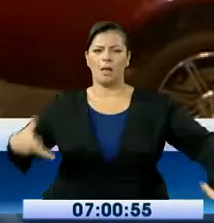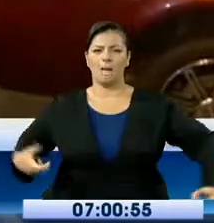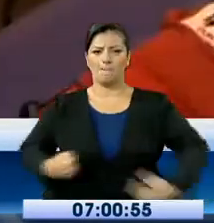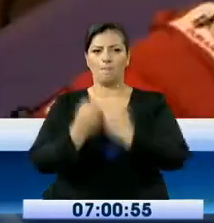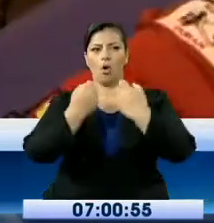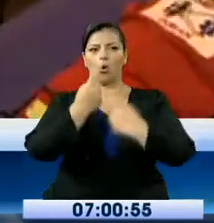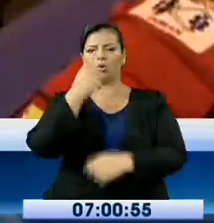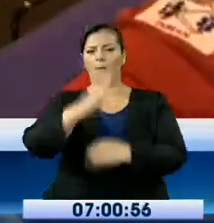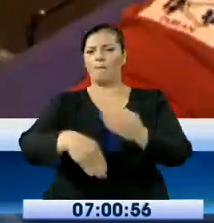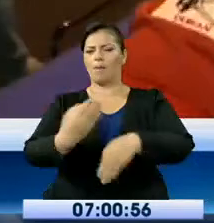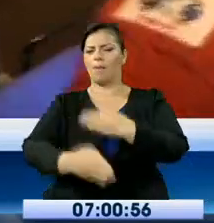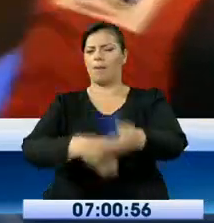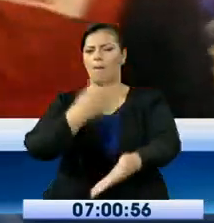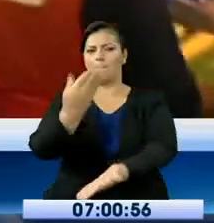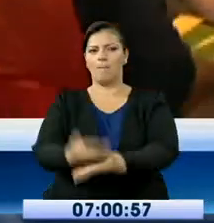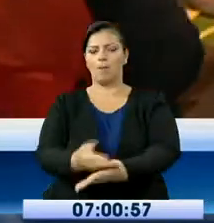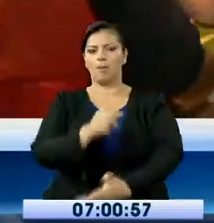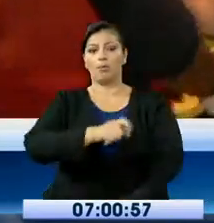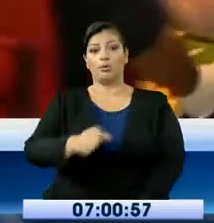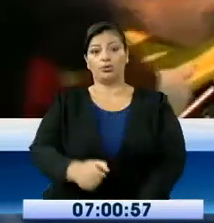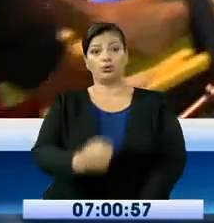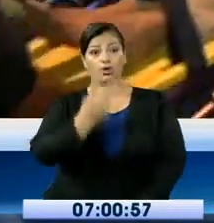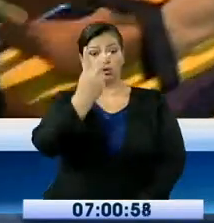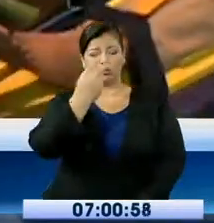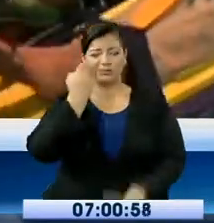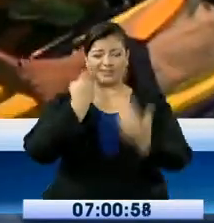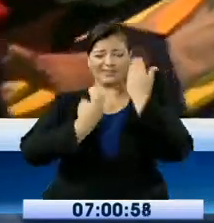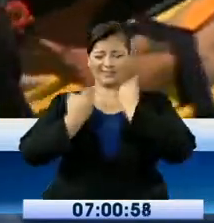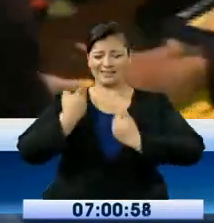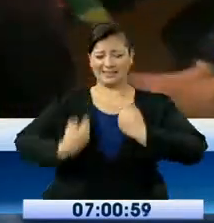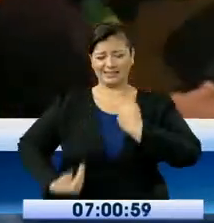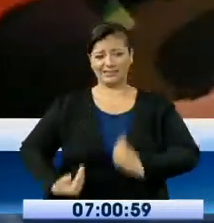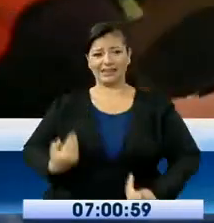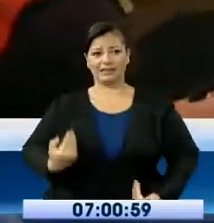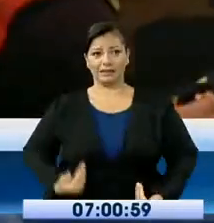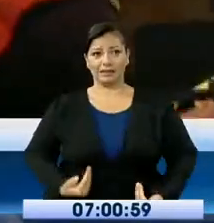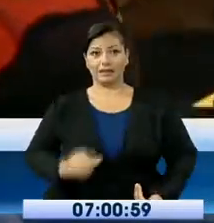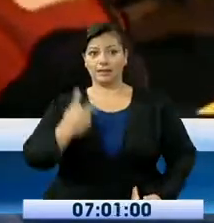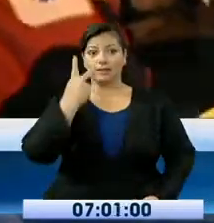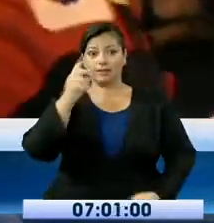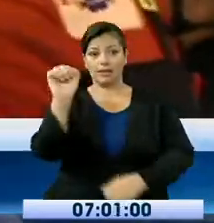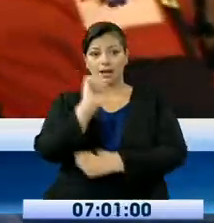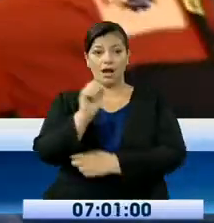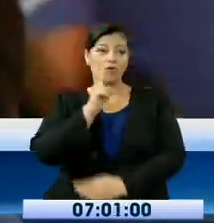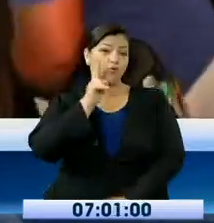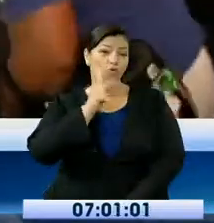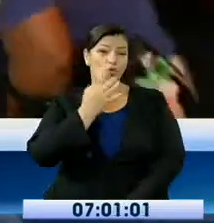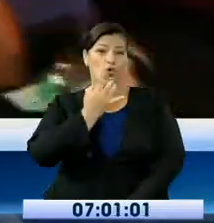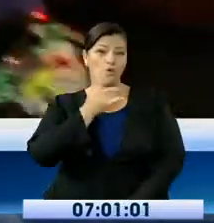provocando que 2 de las 5 personas que se movilizaban en el automotor resulten heridas.